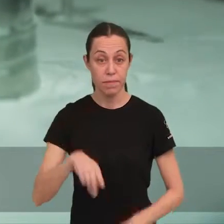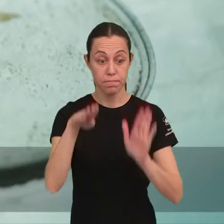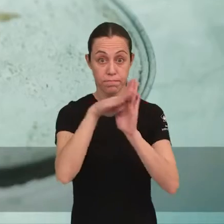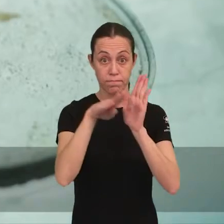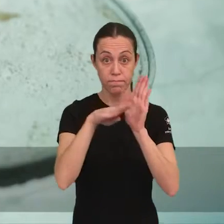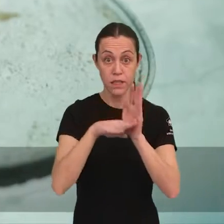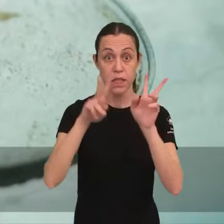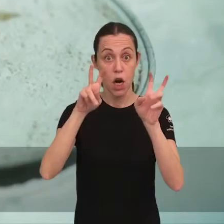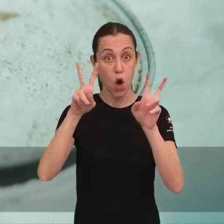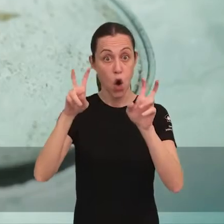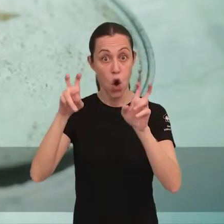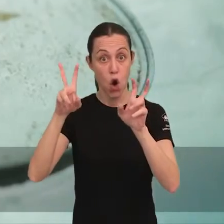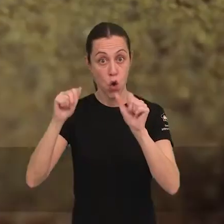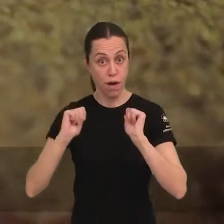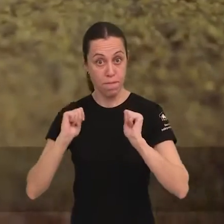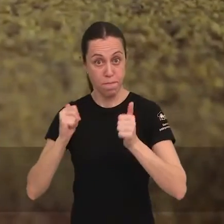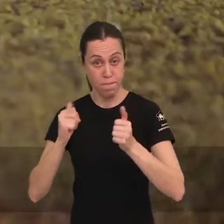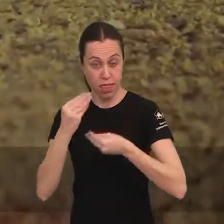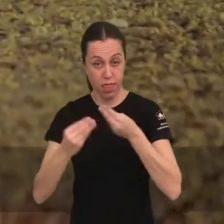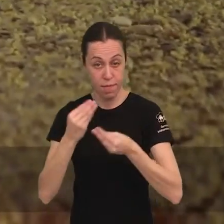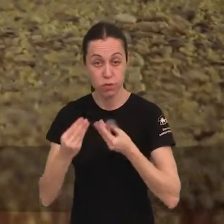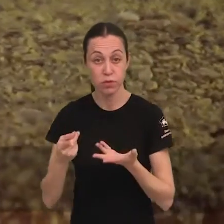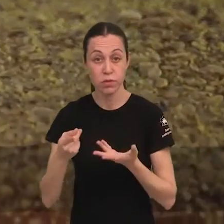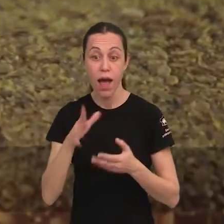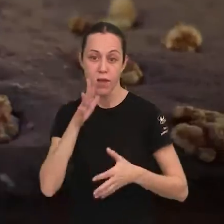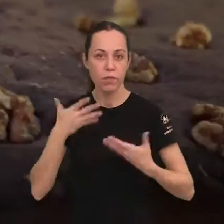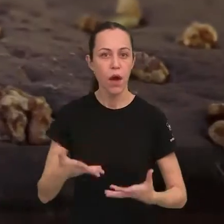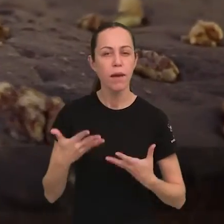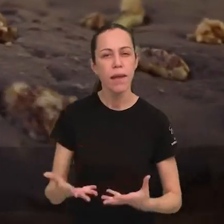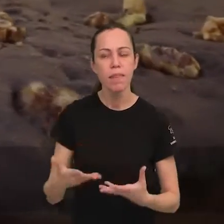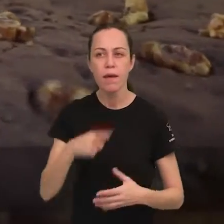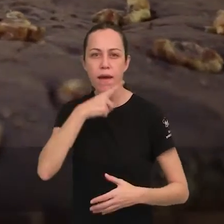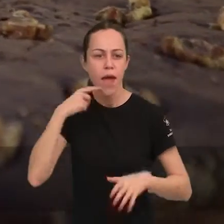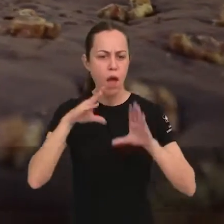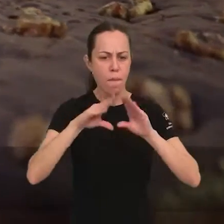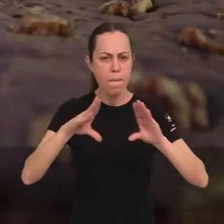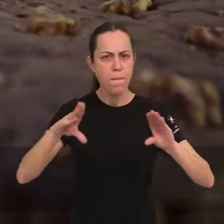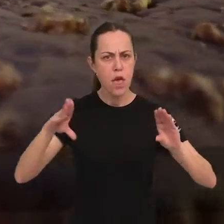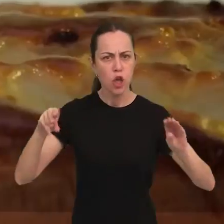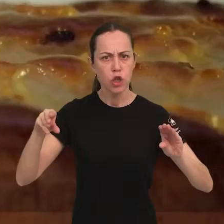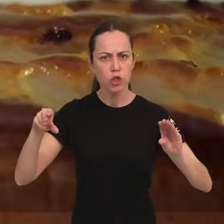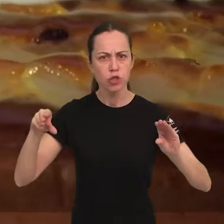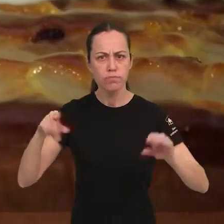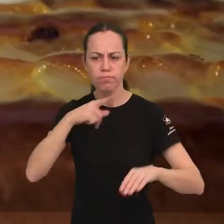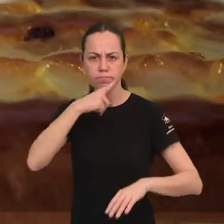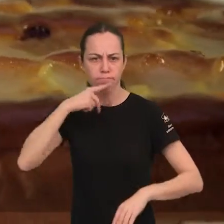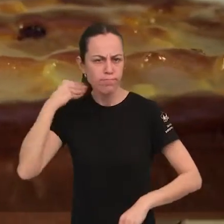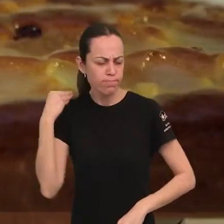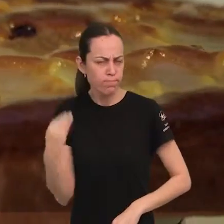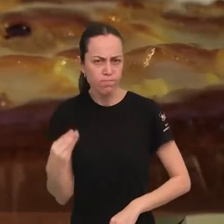También estamos incorporando nuevas recetas a nuestra área de repostería y actualmente elaboramos deliciosos bizcochos